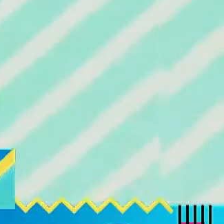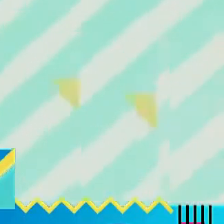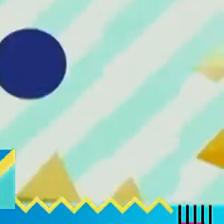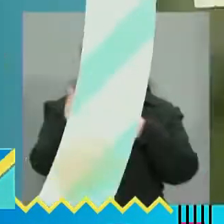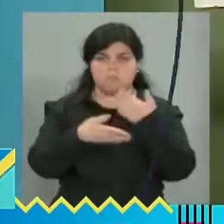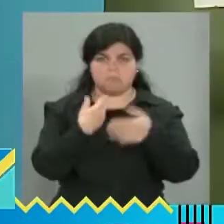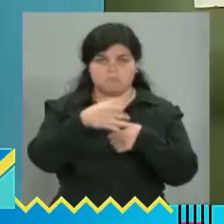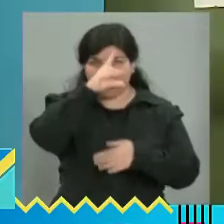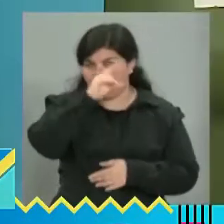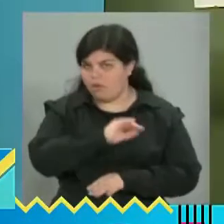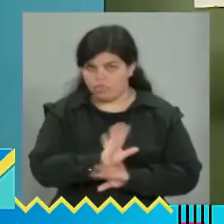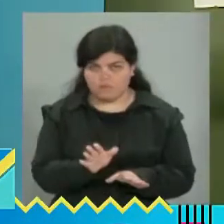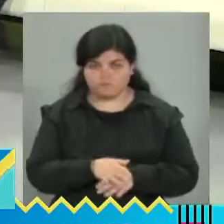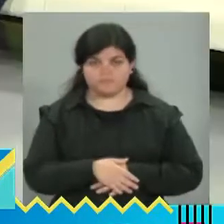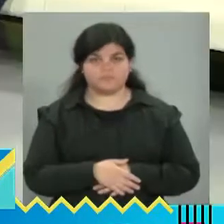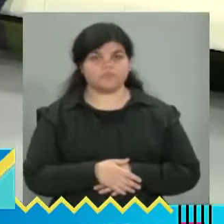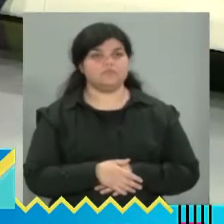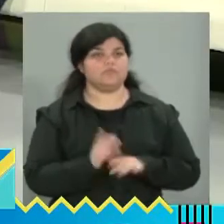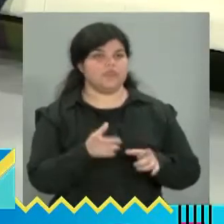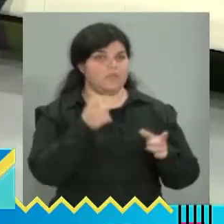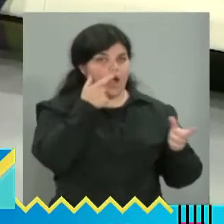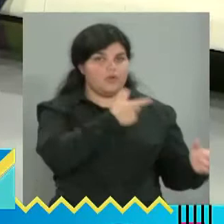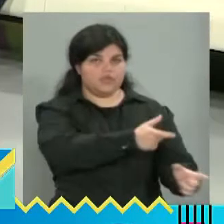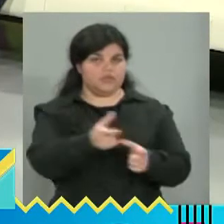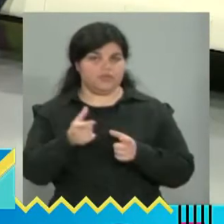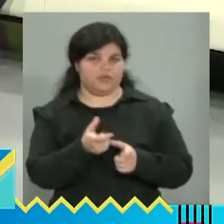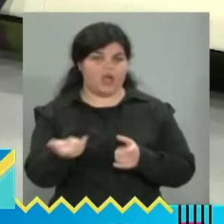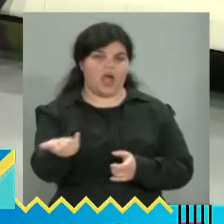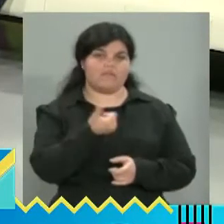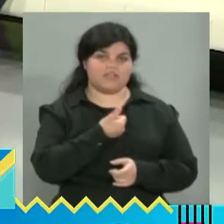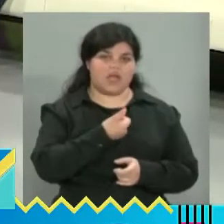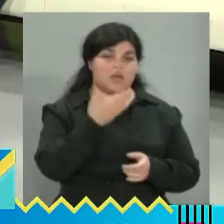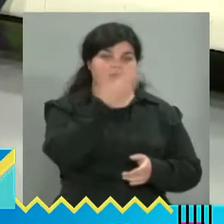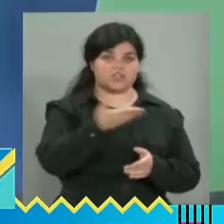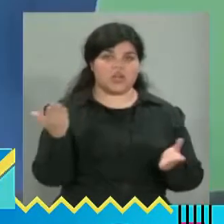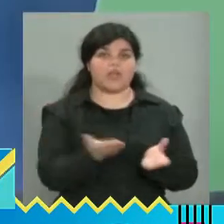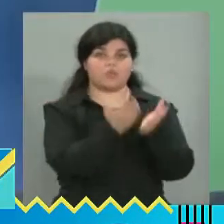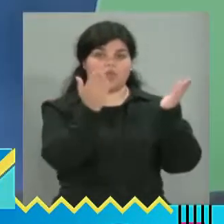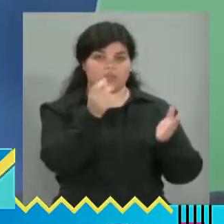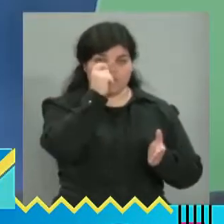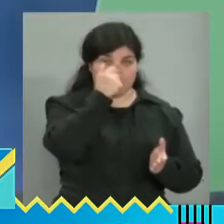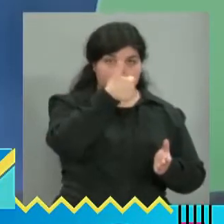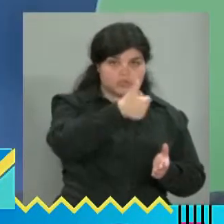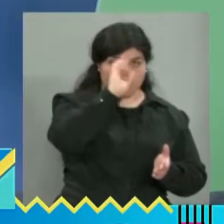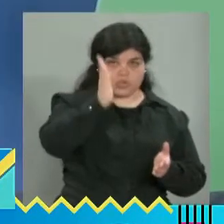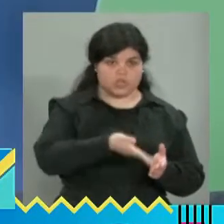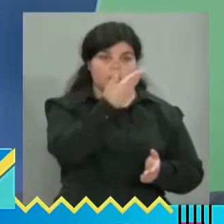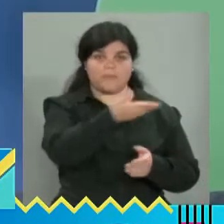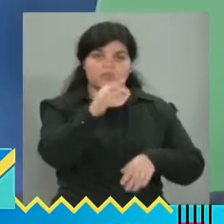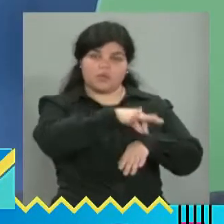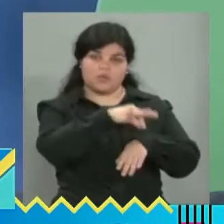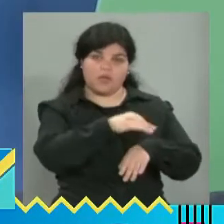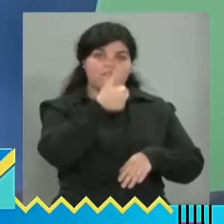desde el trabajo que hemos hecho del observatorio nos dice que el 26% de nuestros estudiantes, del estudio que hicimos en los estudiantes de medicina, solo